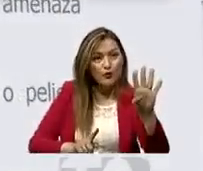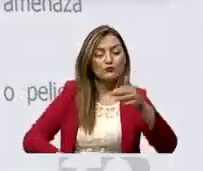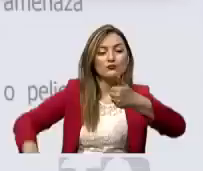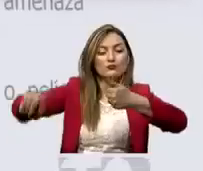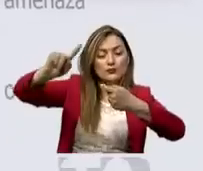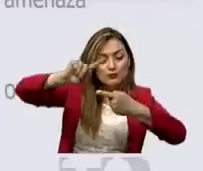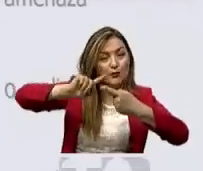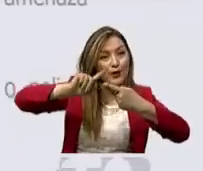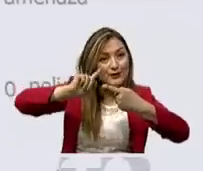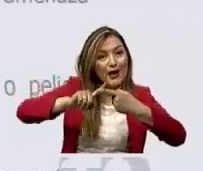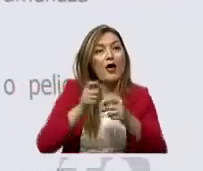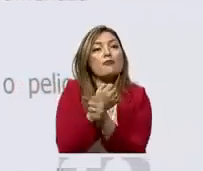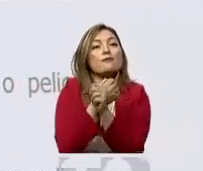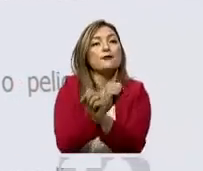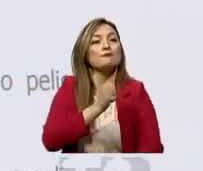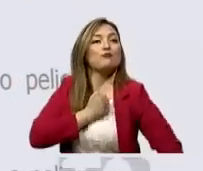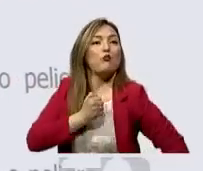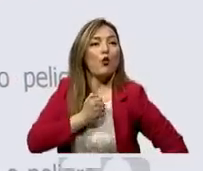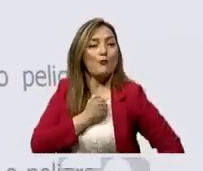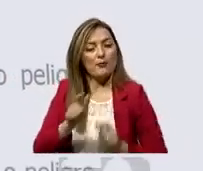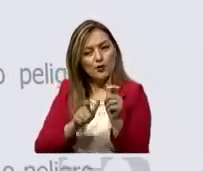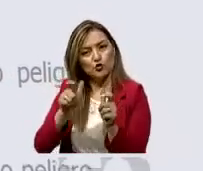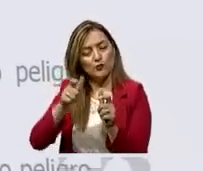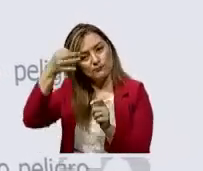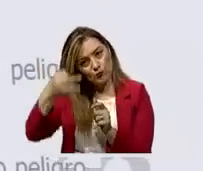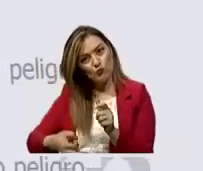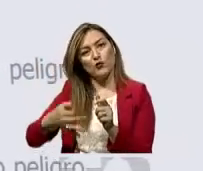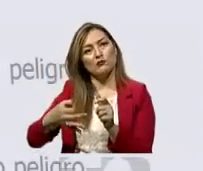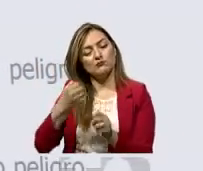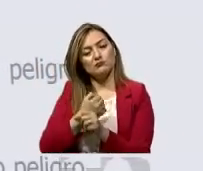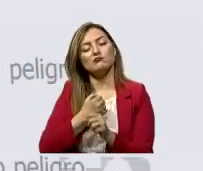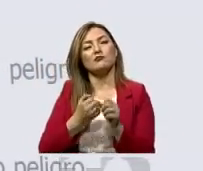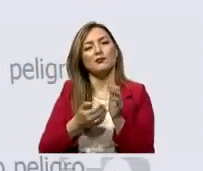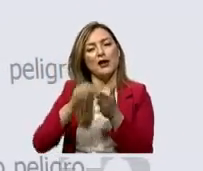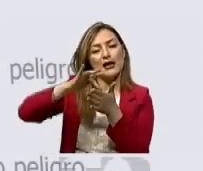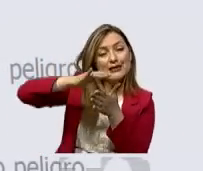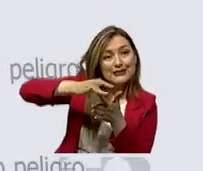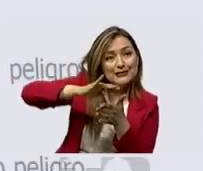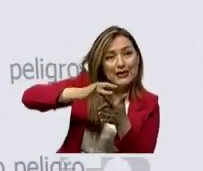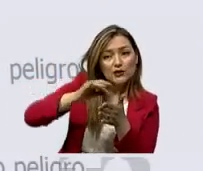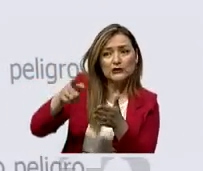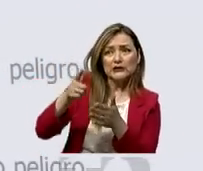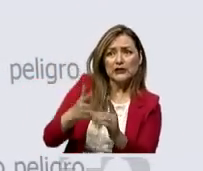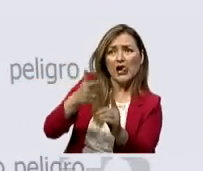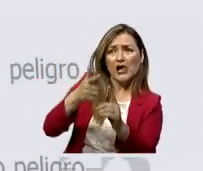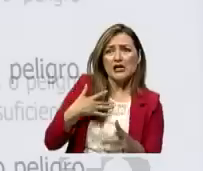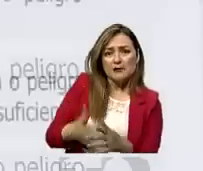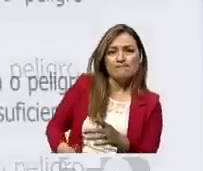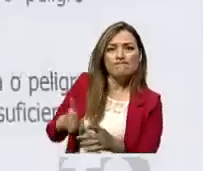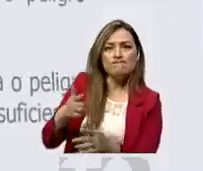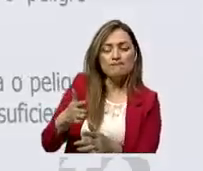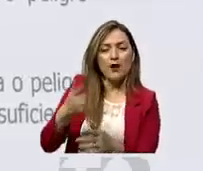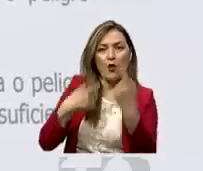primero, en defensa propia o de otras personas en cumplimiento del deber legal, en caso de amenaza o peligro inminente de muerte o lesiones